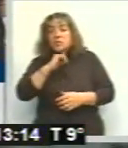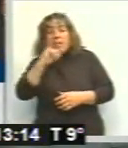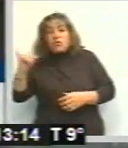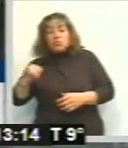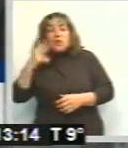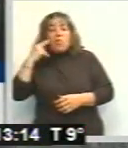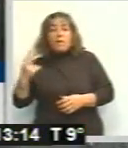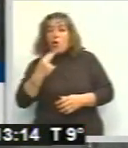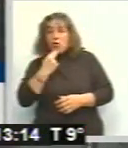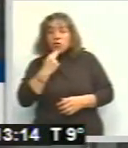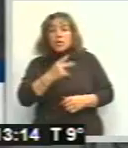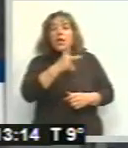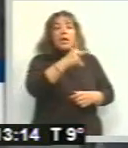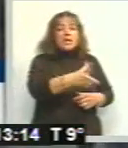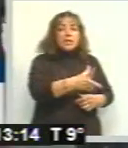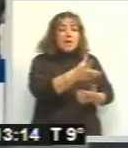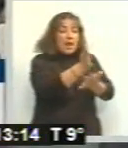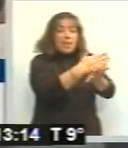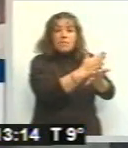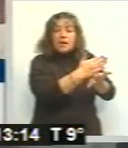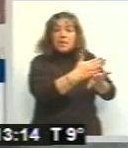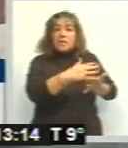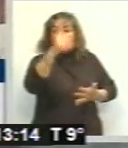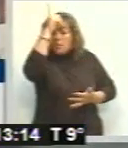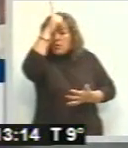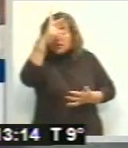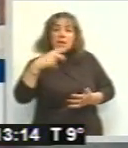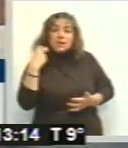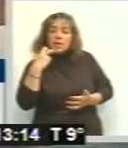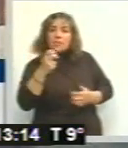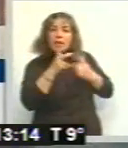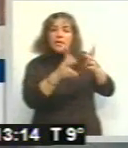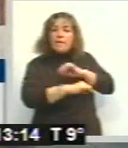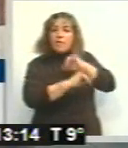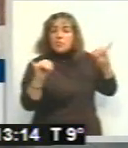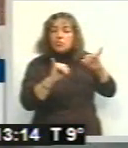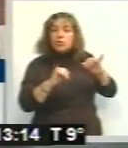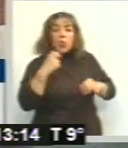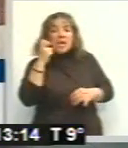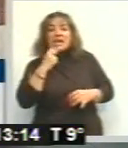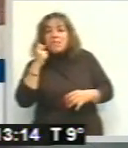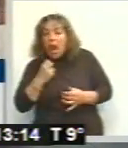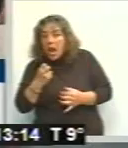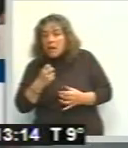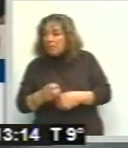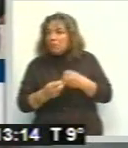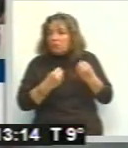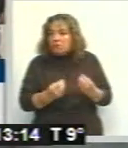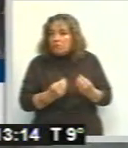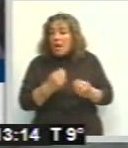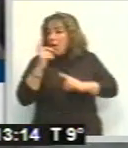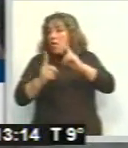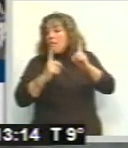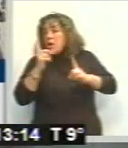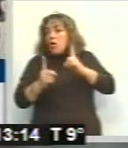911, se lo transmite inmediatamente a la División Rural Ambiental, y ellos nos informan de la presencia de este animal, quizás producto